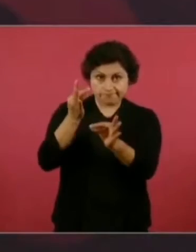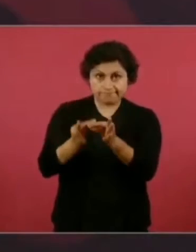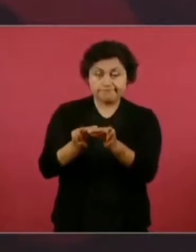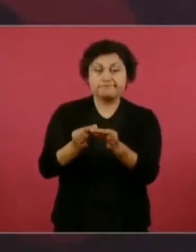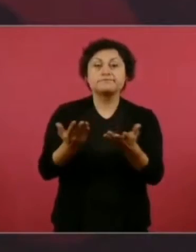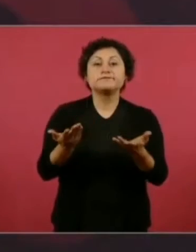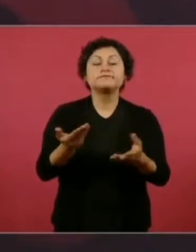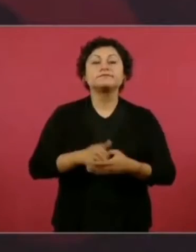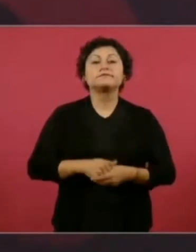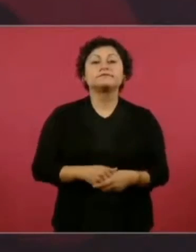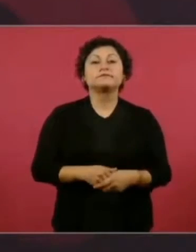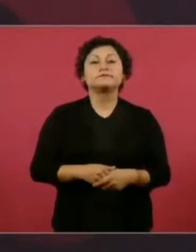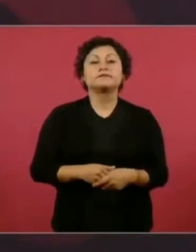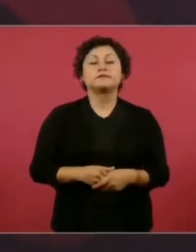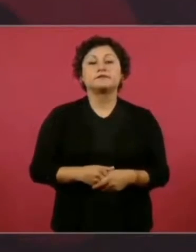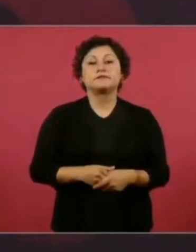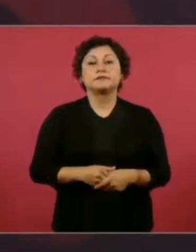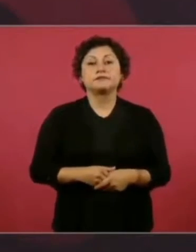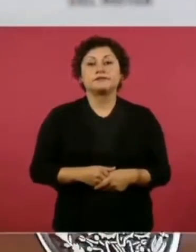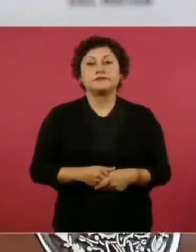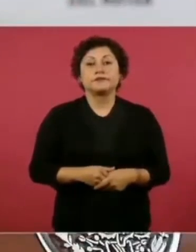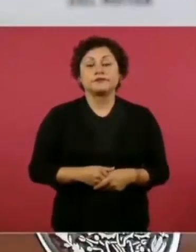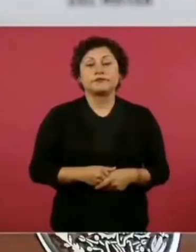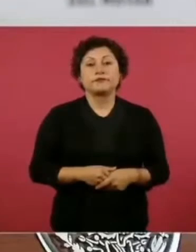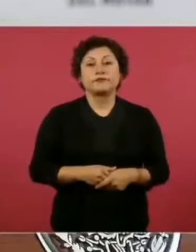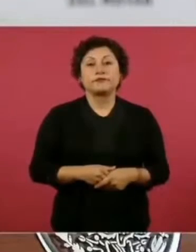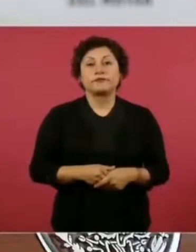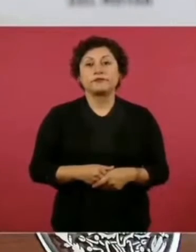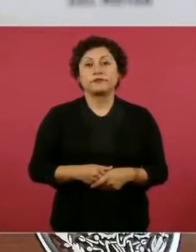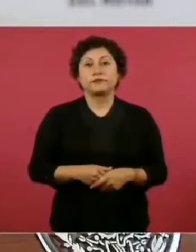pero esto se debe